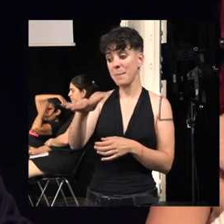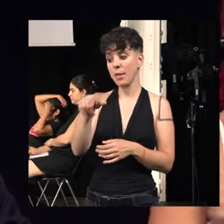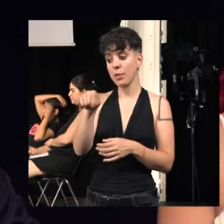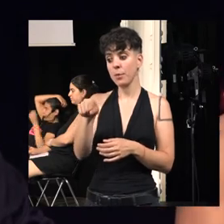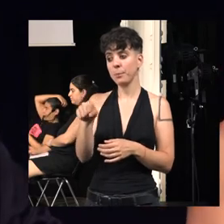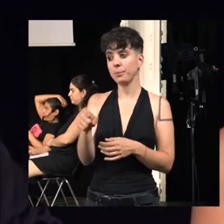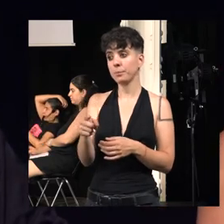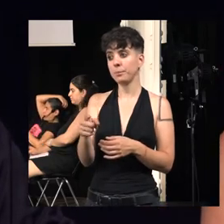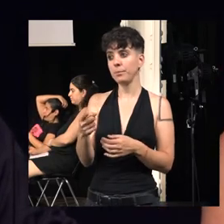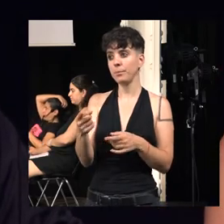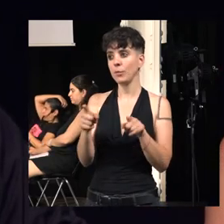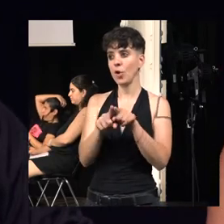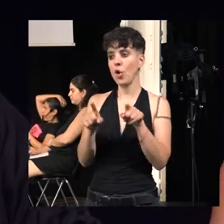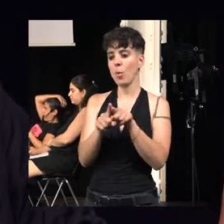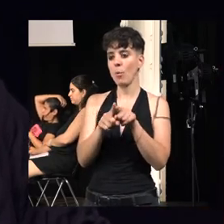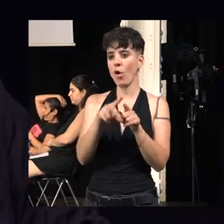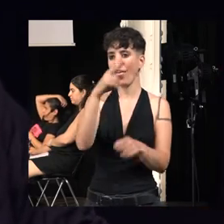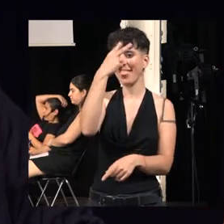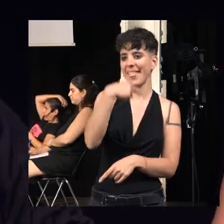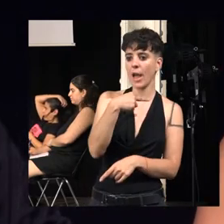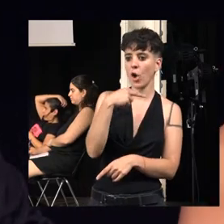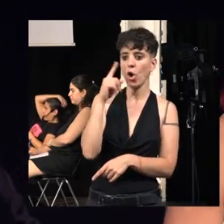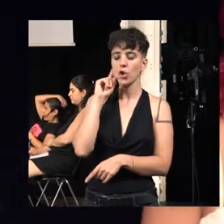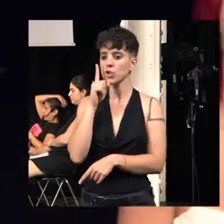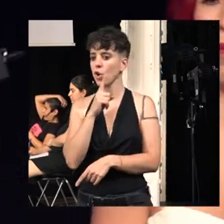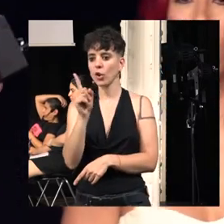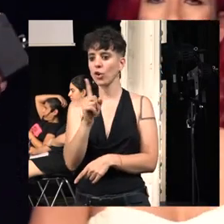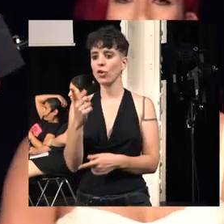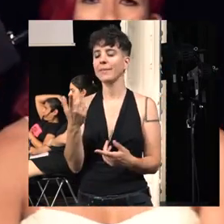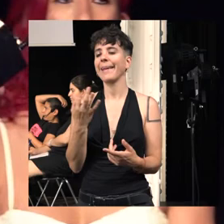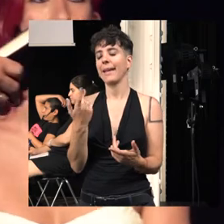quedarse ciego ni sordo frente a realidades.